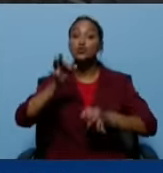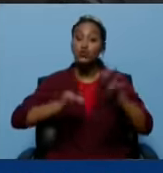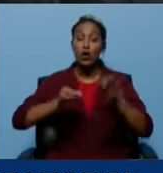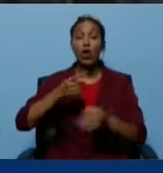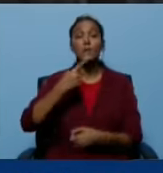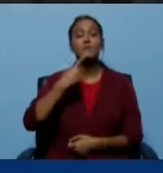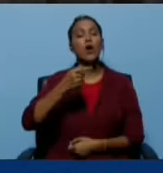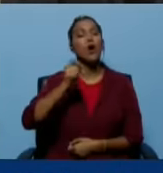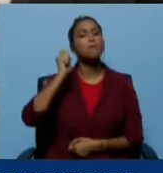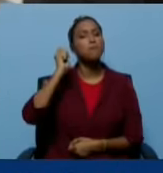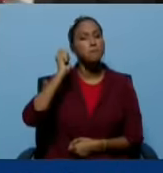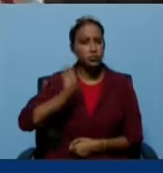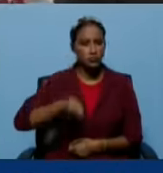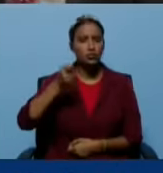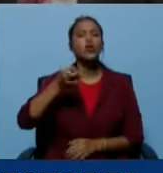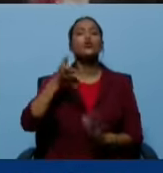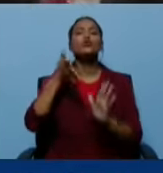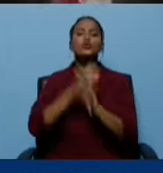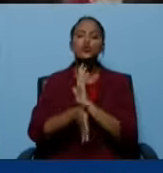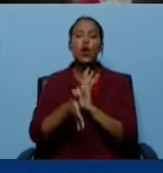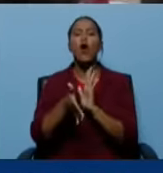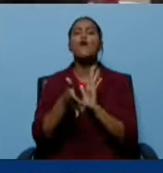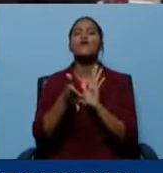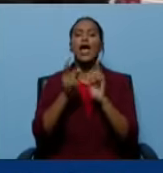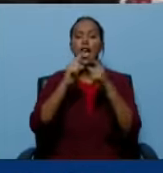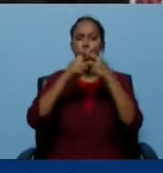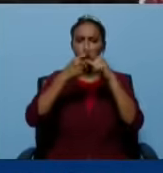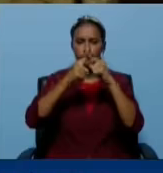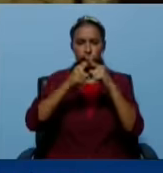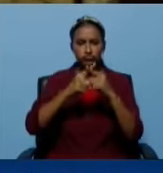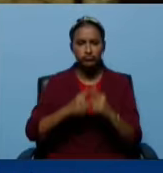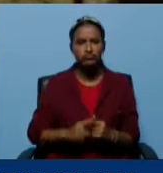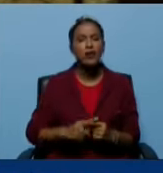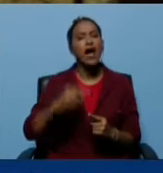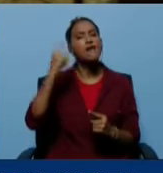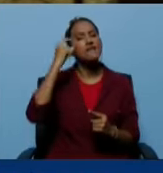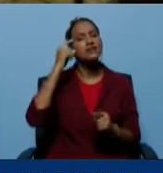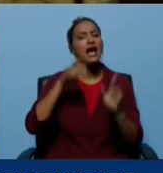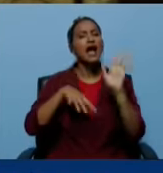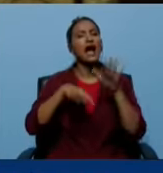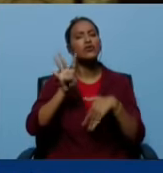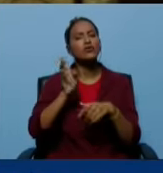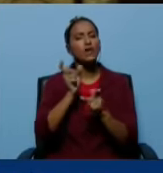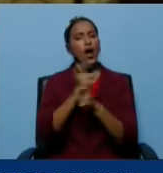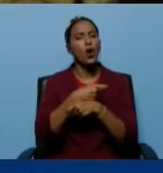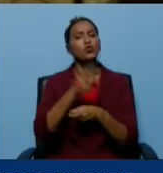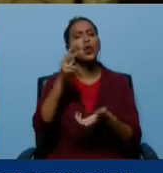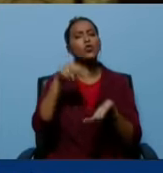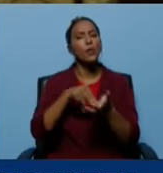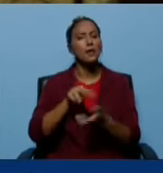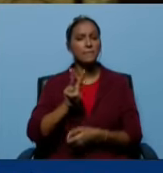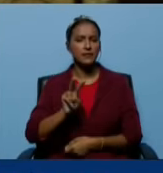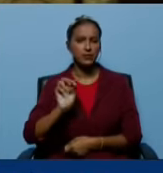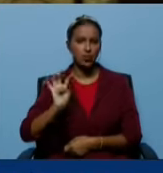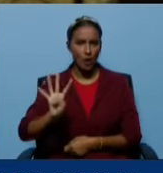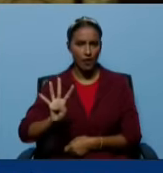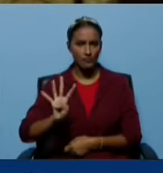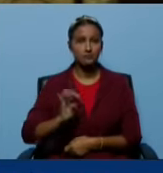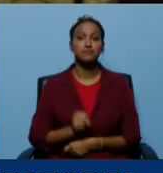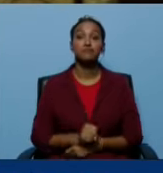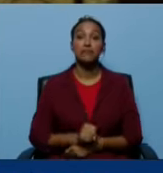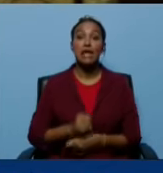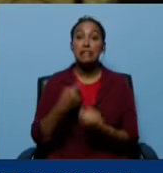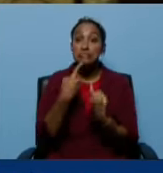dictamen relativo a los resultados de la elección del 14 de agosto del 2024, declarando